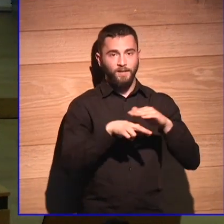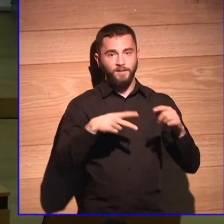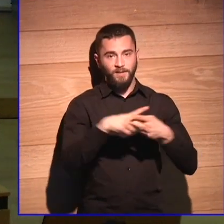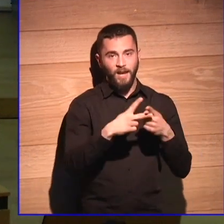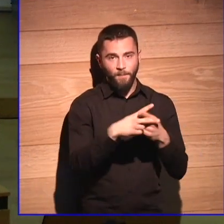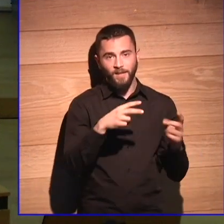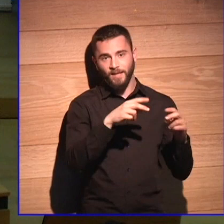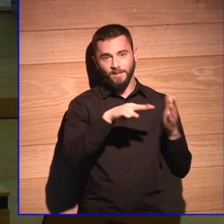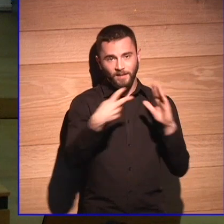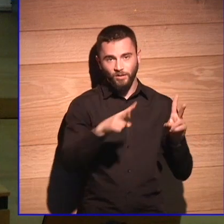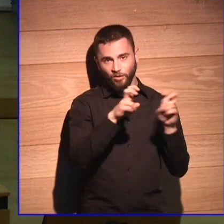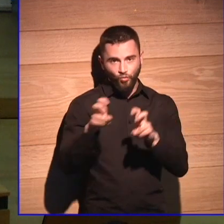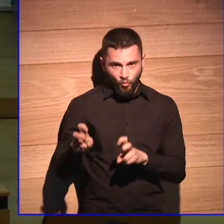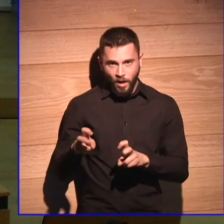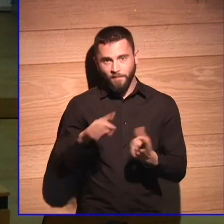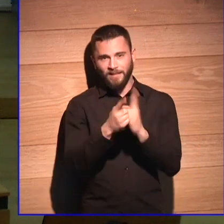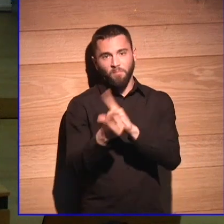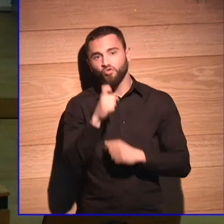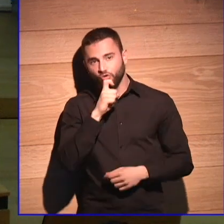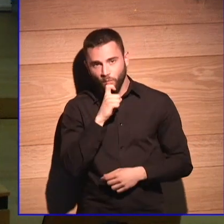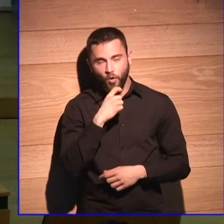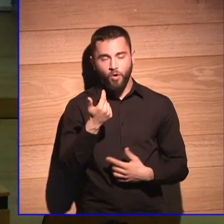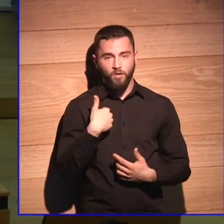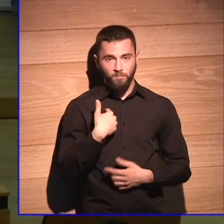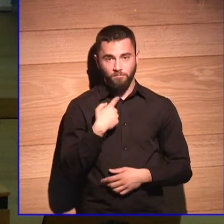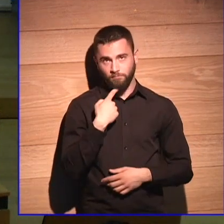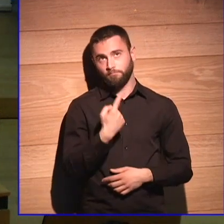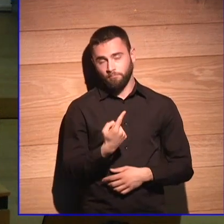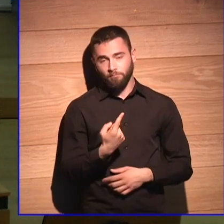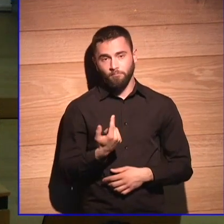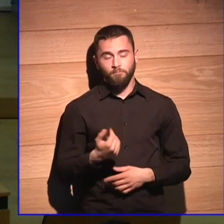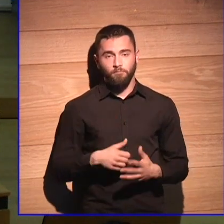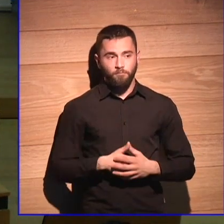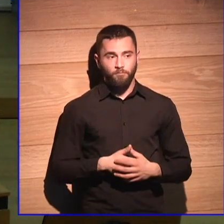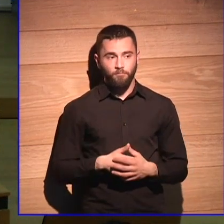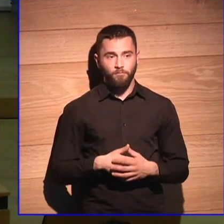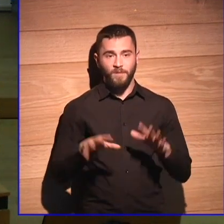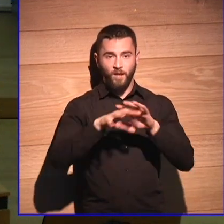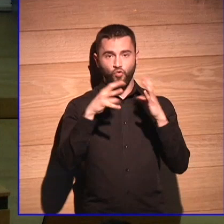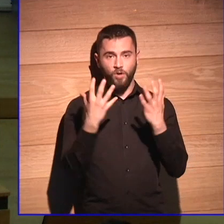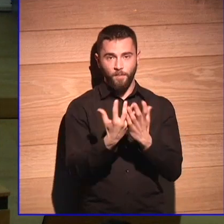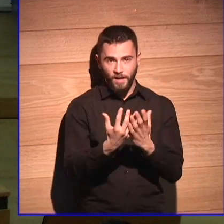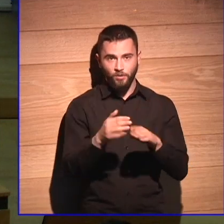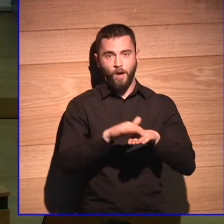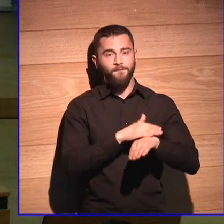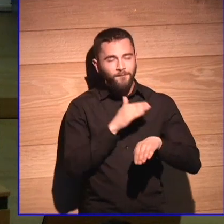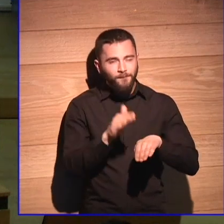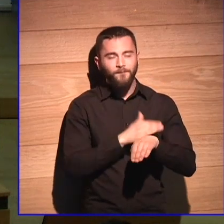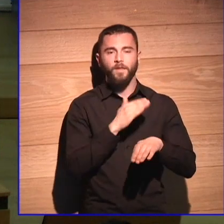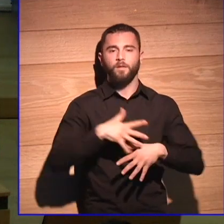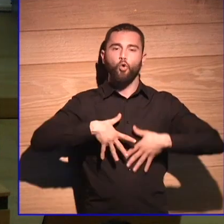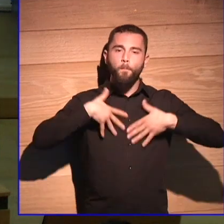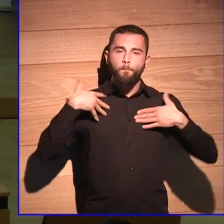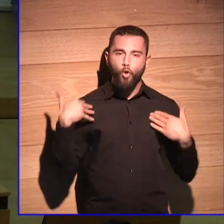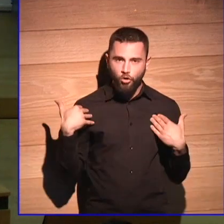tecnológicas, y creo que como decía, el universo afectivo, el universo emocional,